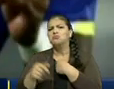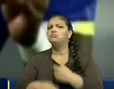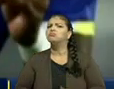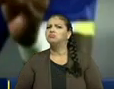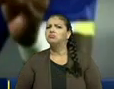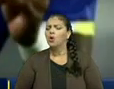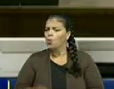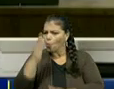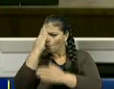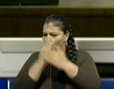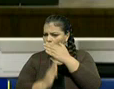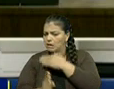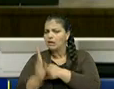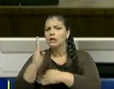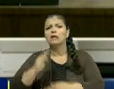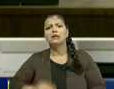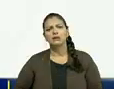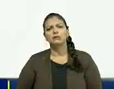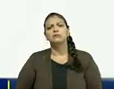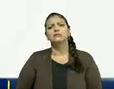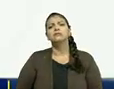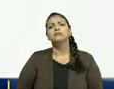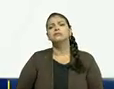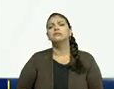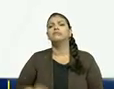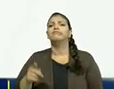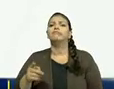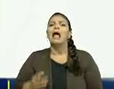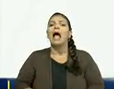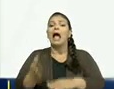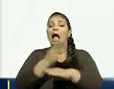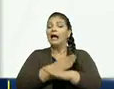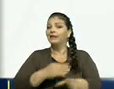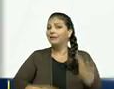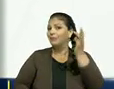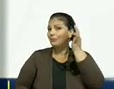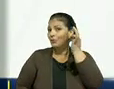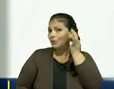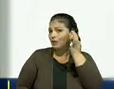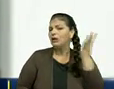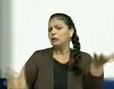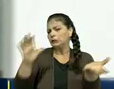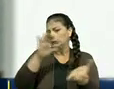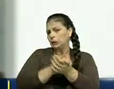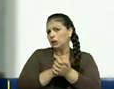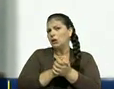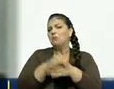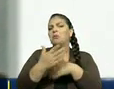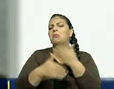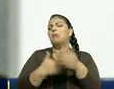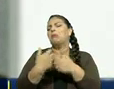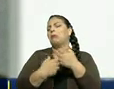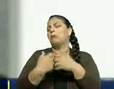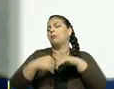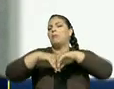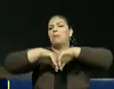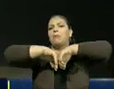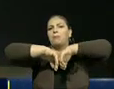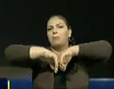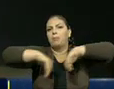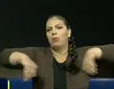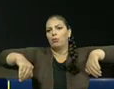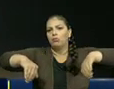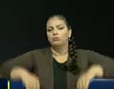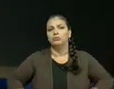Claro. Demasiado sencillo. Uh-huh. Desgraciadamente, el amor lo ciega y caen en manos de la primera